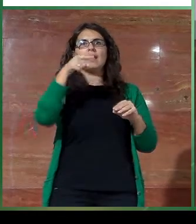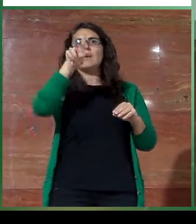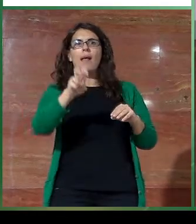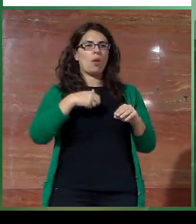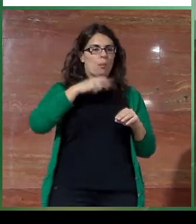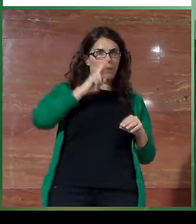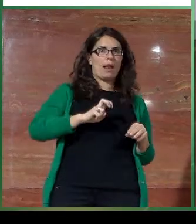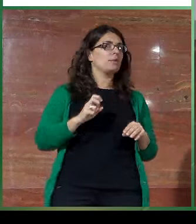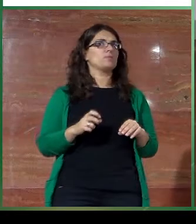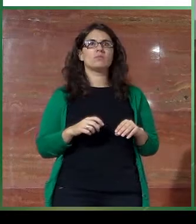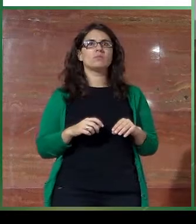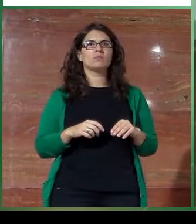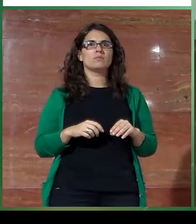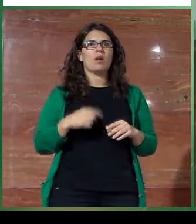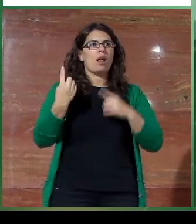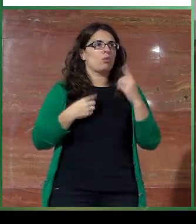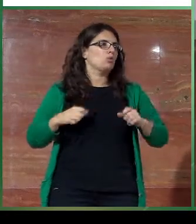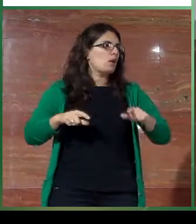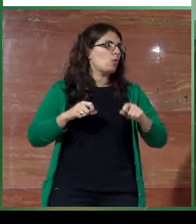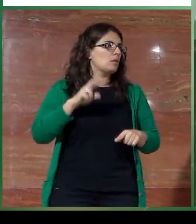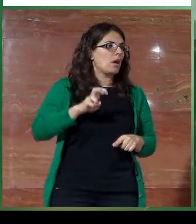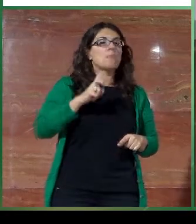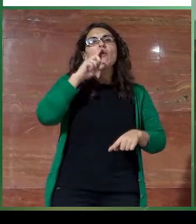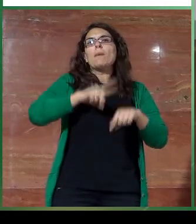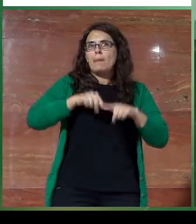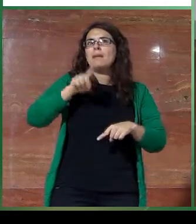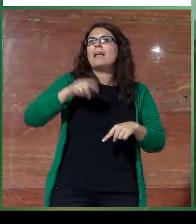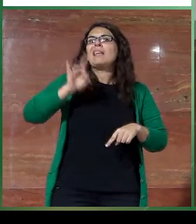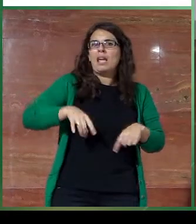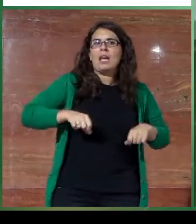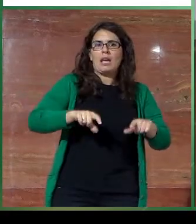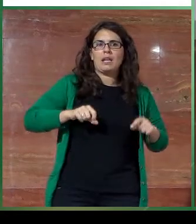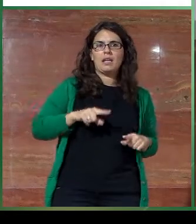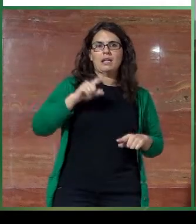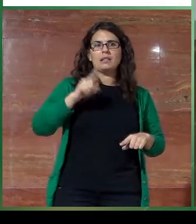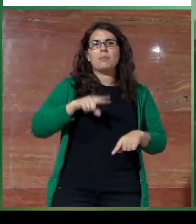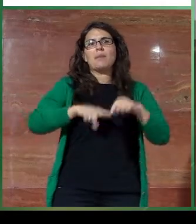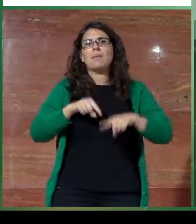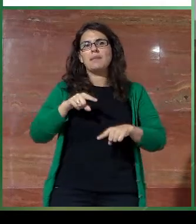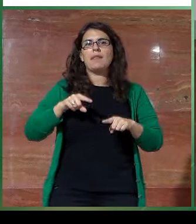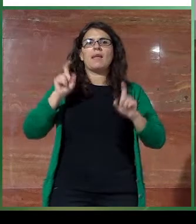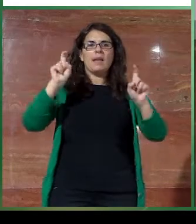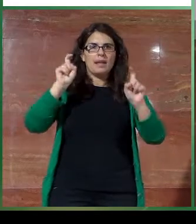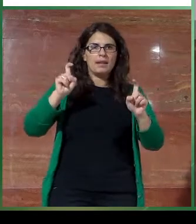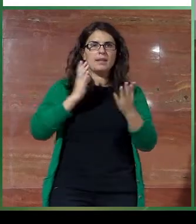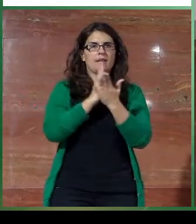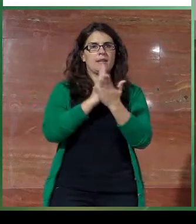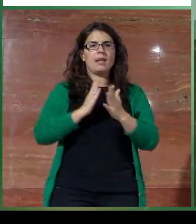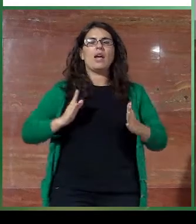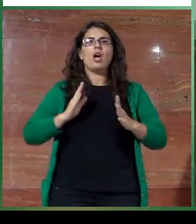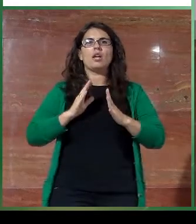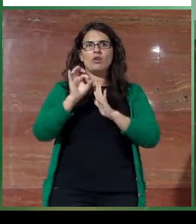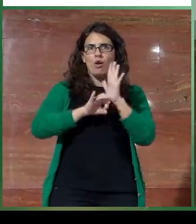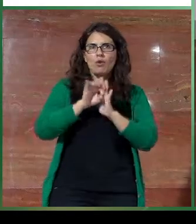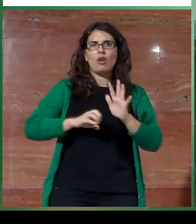porque hablamos de silla de ruedas, pero yo de silla de ruedas puedo dar clases, y de ordenadores, y de software, y de light tracking, y